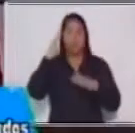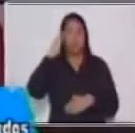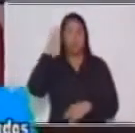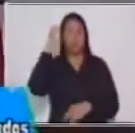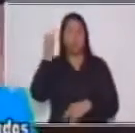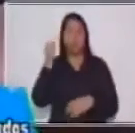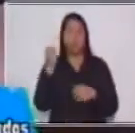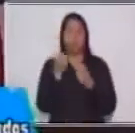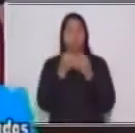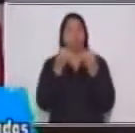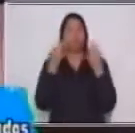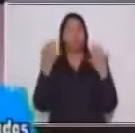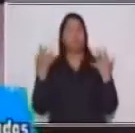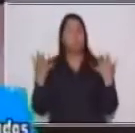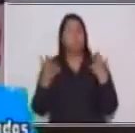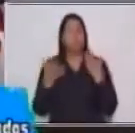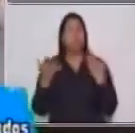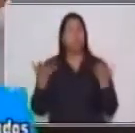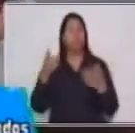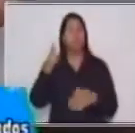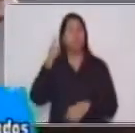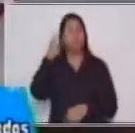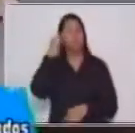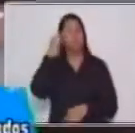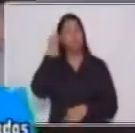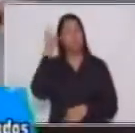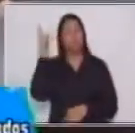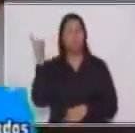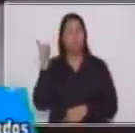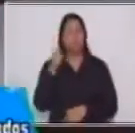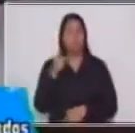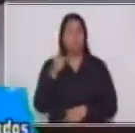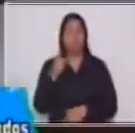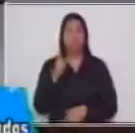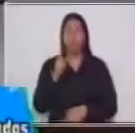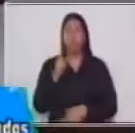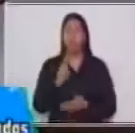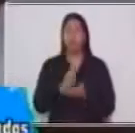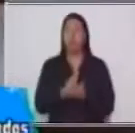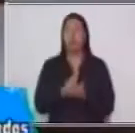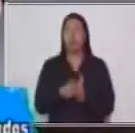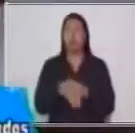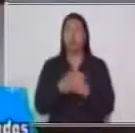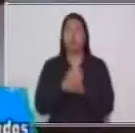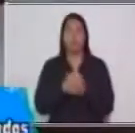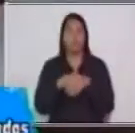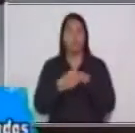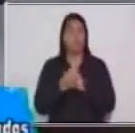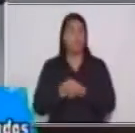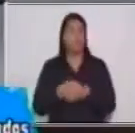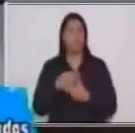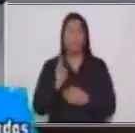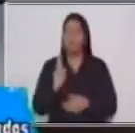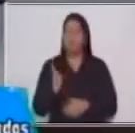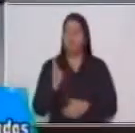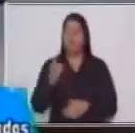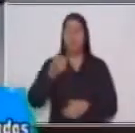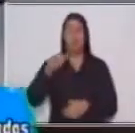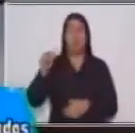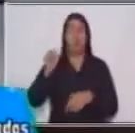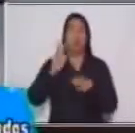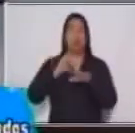el pensamiento lógico. Antes de empezar te recomiendo que laves tus manos constantemente con agua y